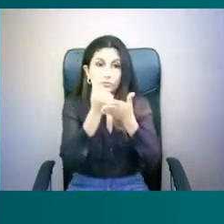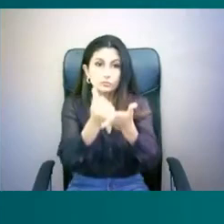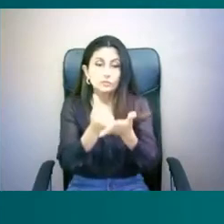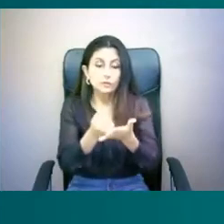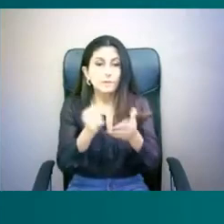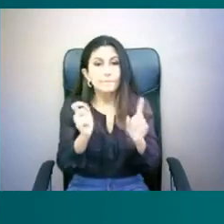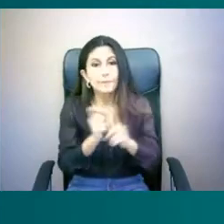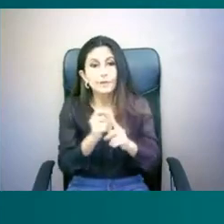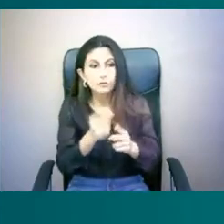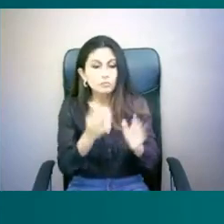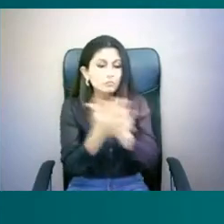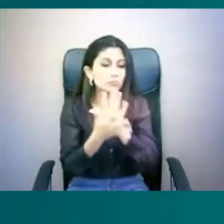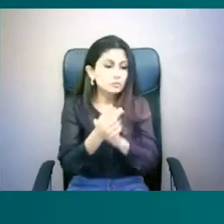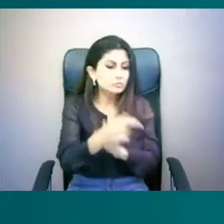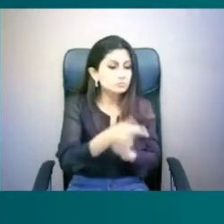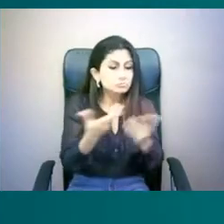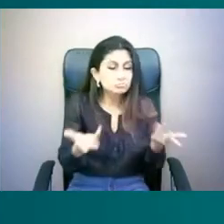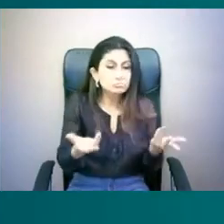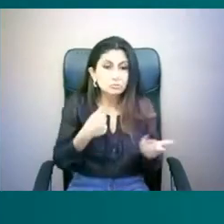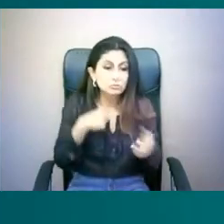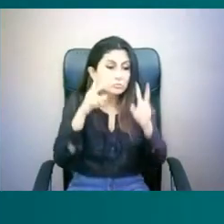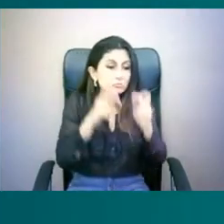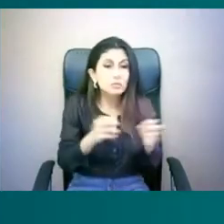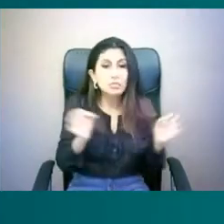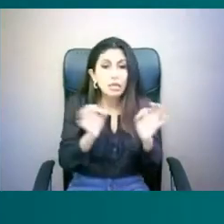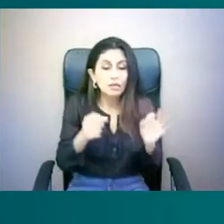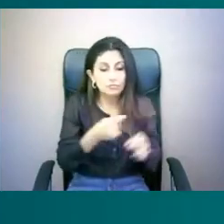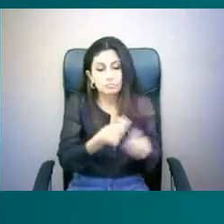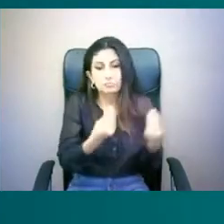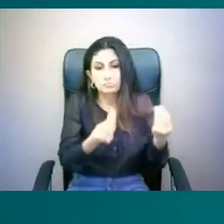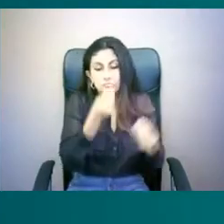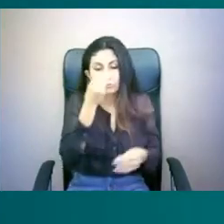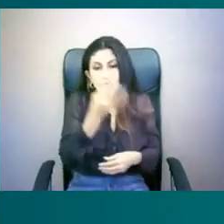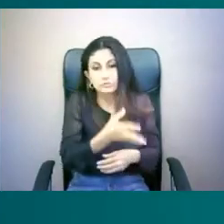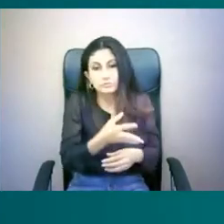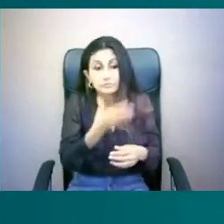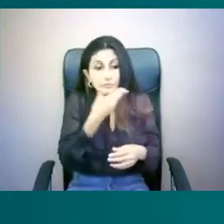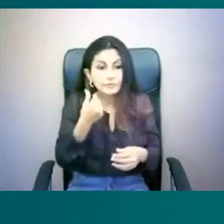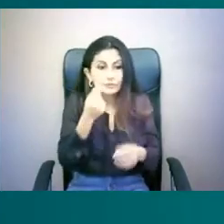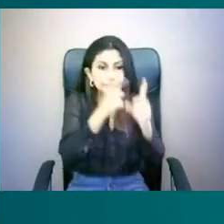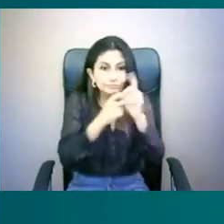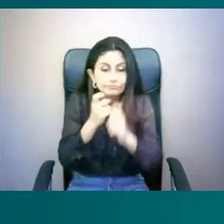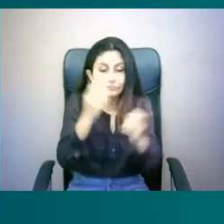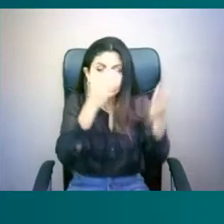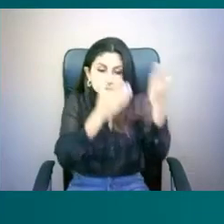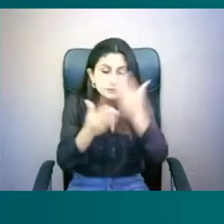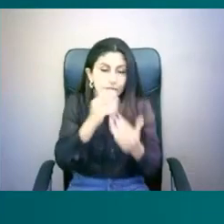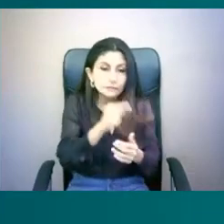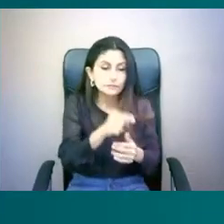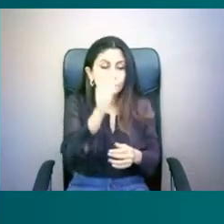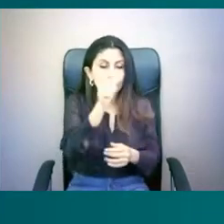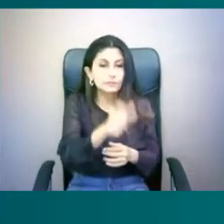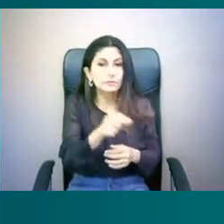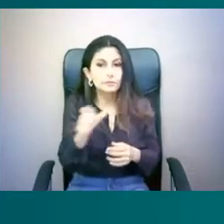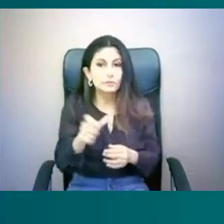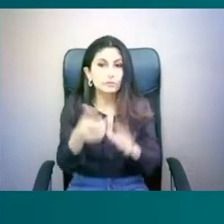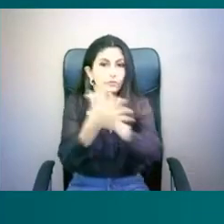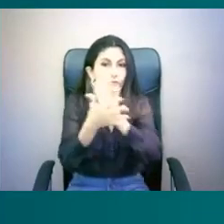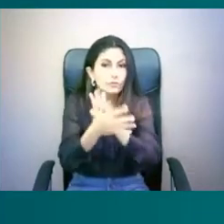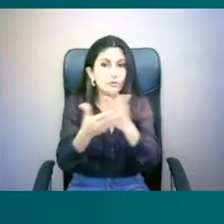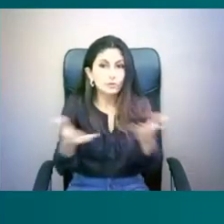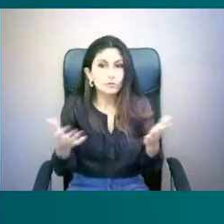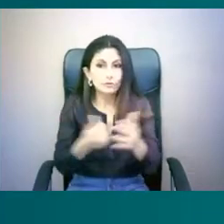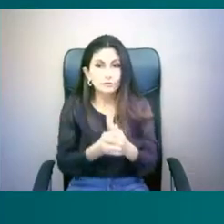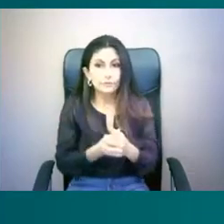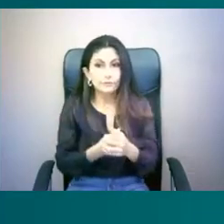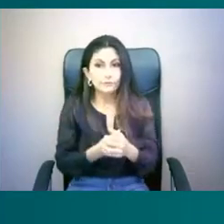nada. Lo interesante es todo esto que ha venido detrás de la era de los datos, toda la analítica a través de los datos y pues bueno, parte digamos de esta exposición que